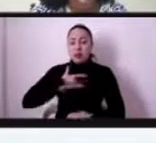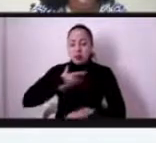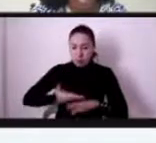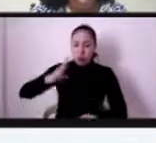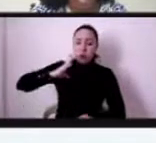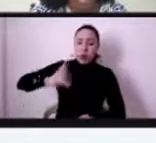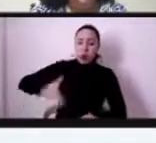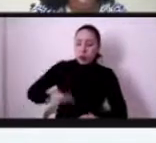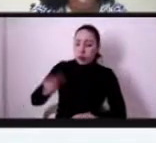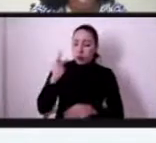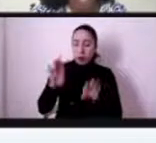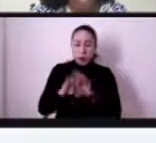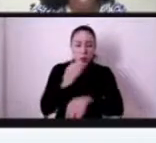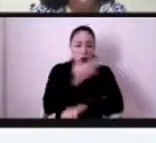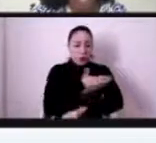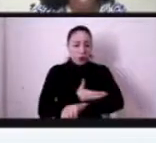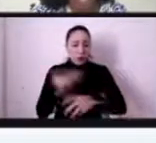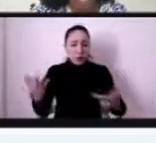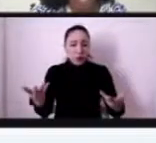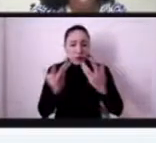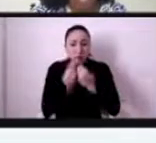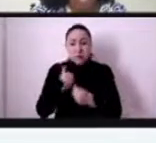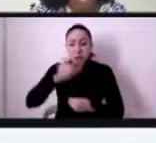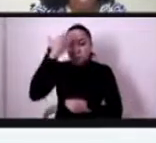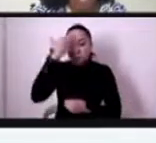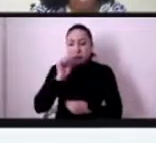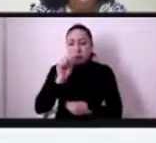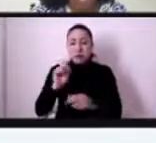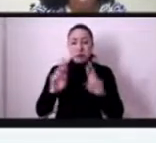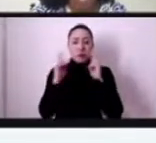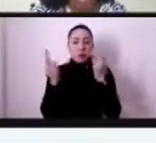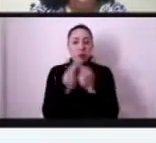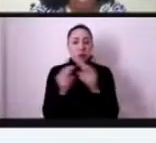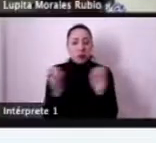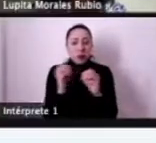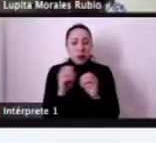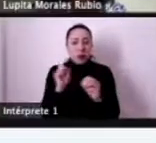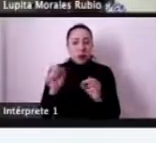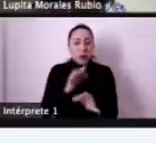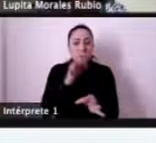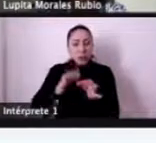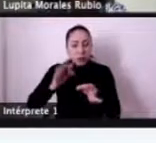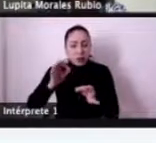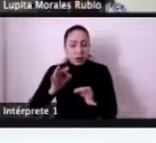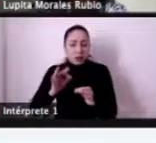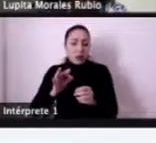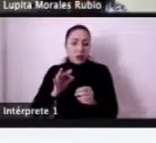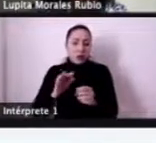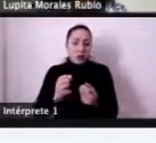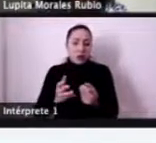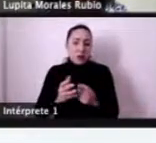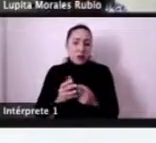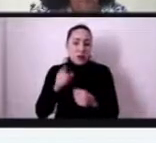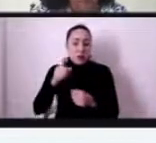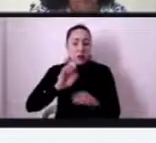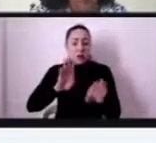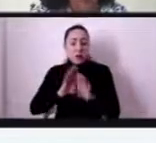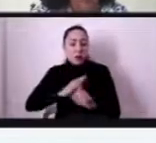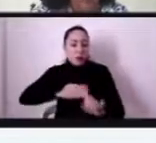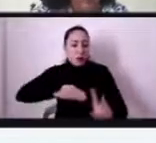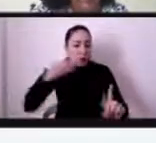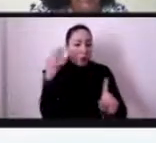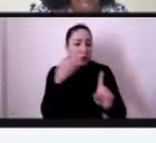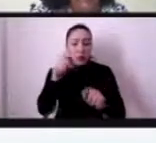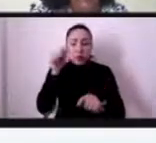no estés con nosotros en las sesiones por cumplir la meta que honrosamente te has propuesto, siempre serás una compañera